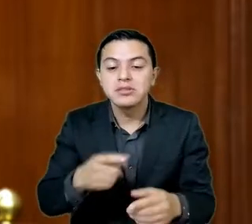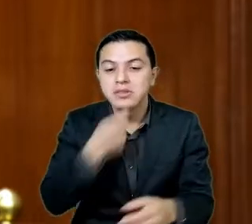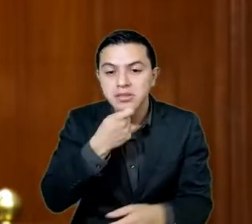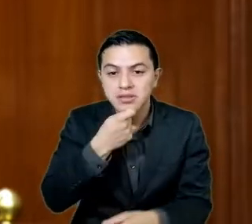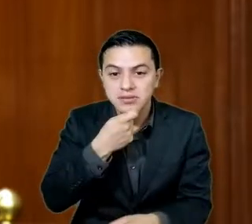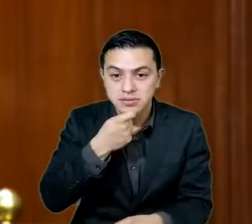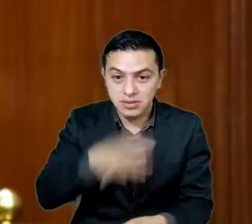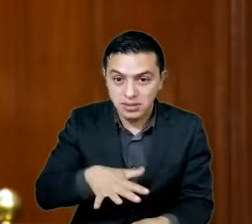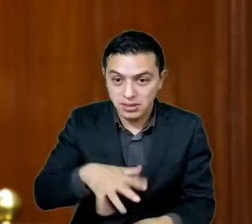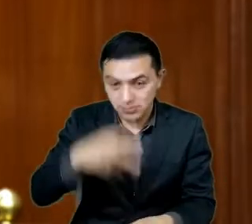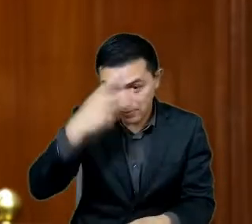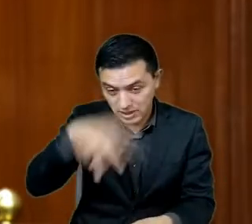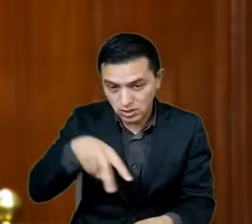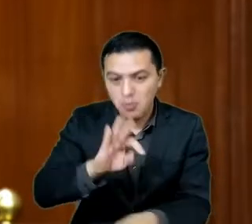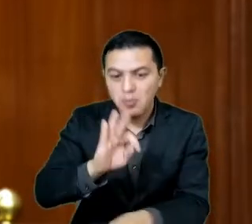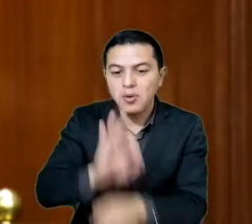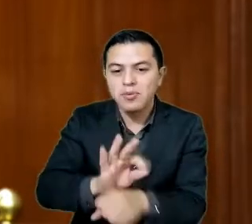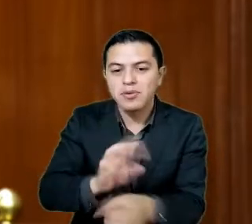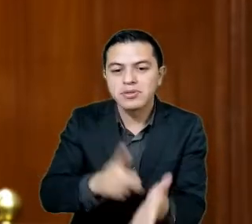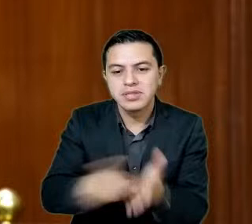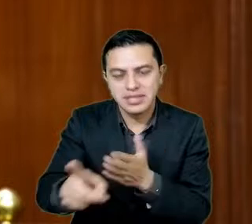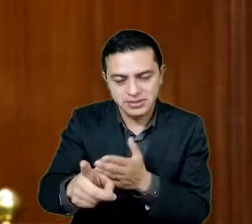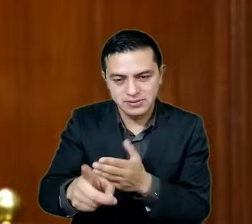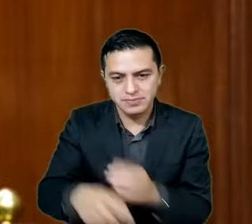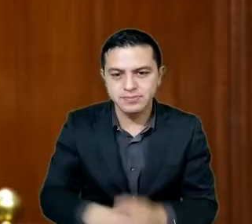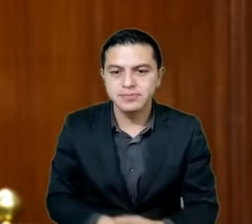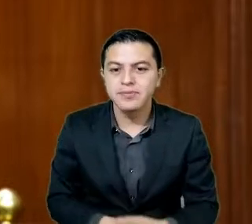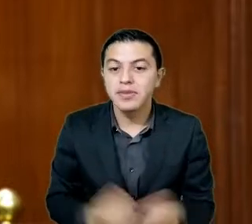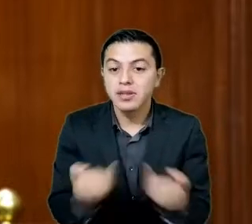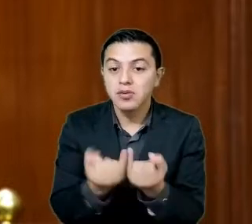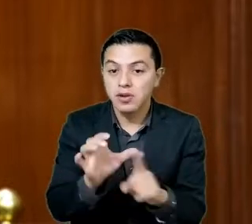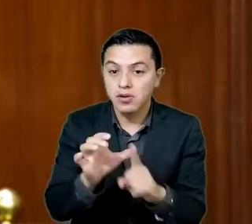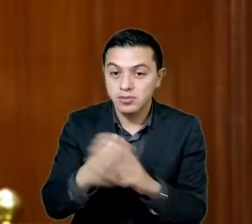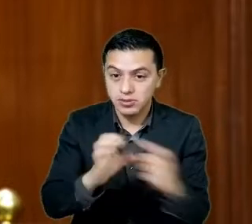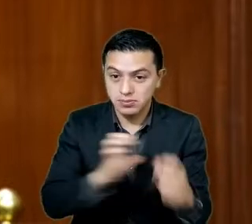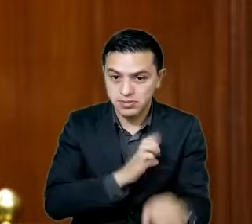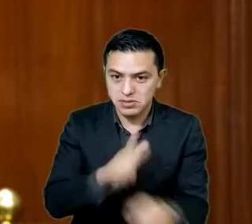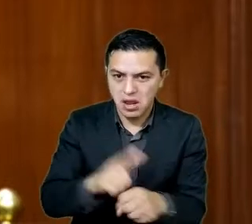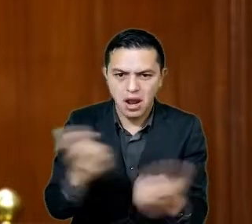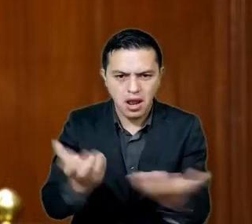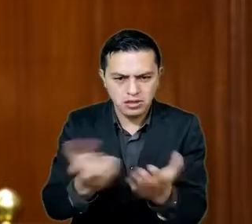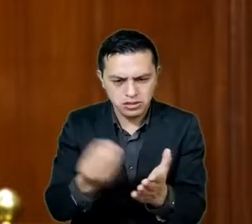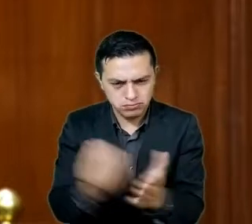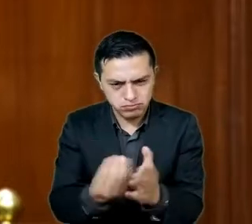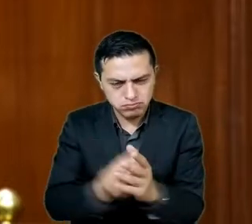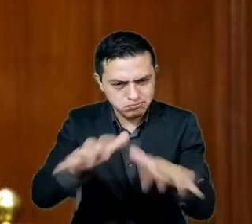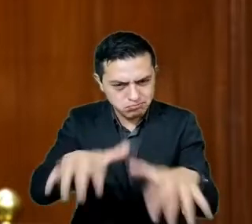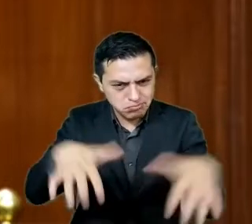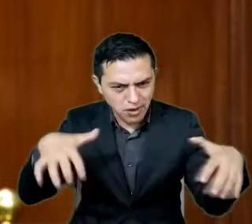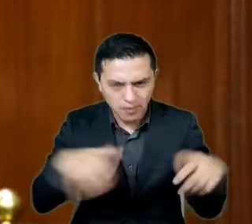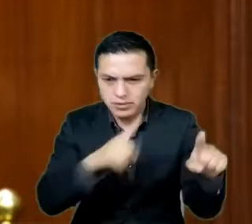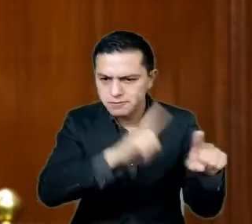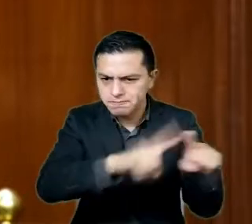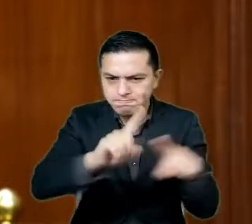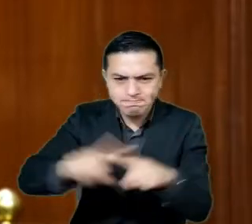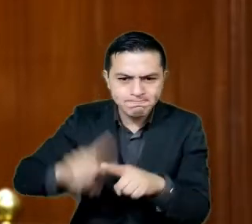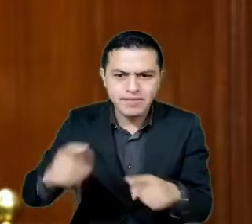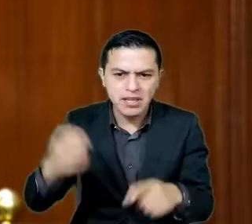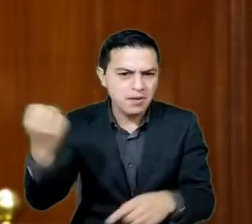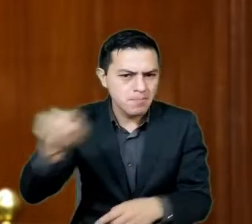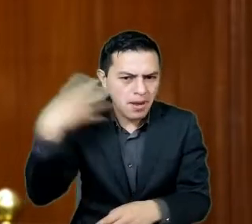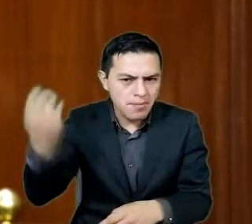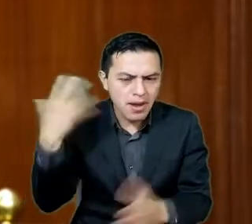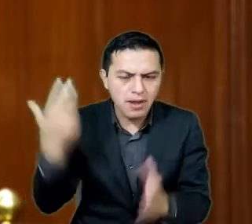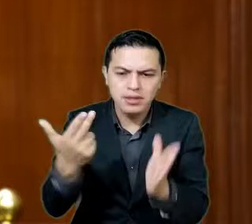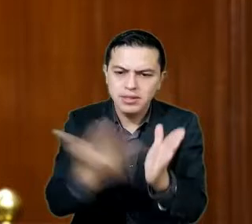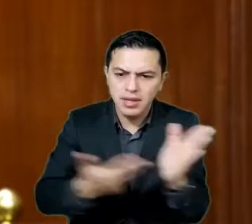mexiquense. Además, la Comisión Especial ha realizado diversos foros, talleres y participaciones en conferencias y talleres,